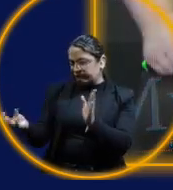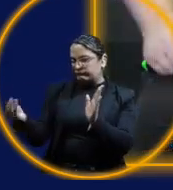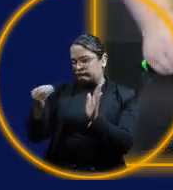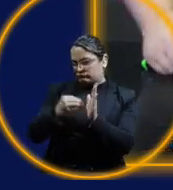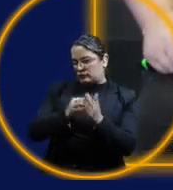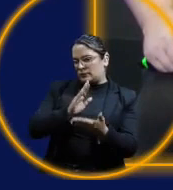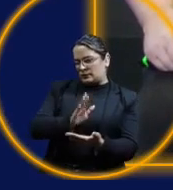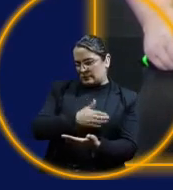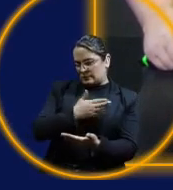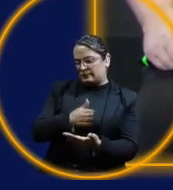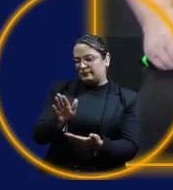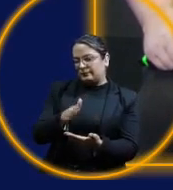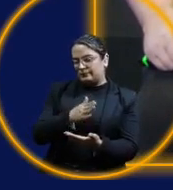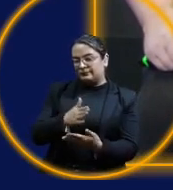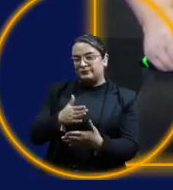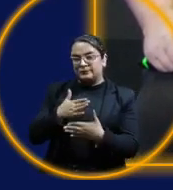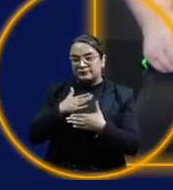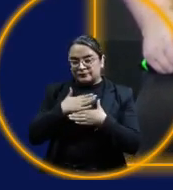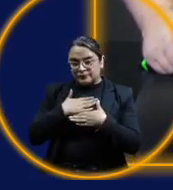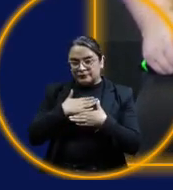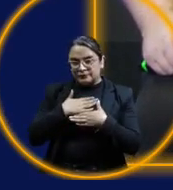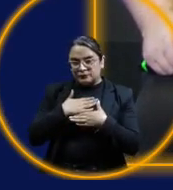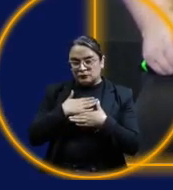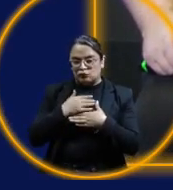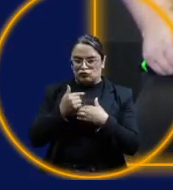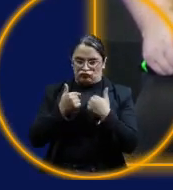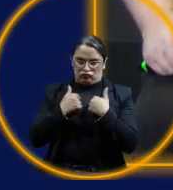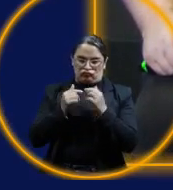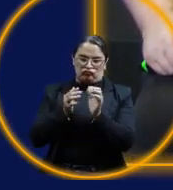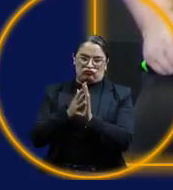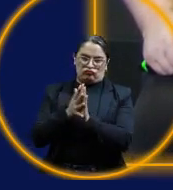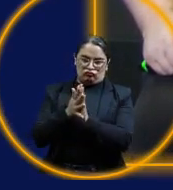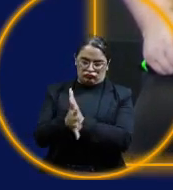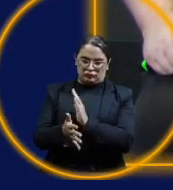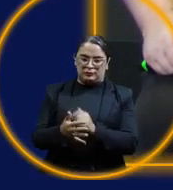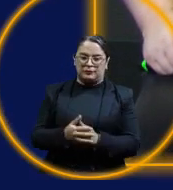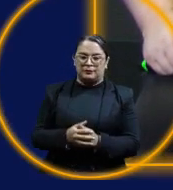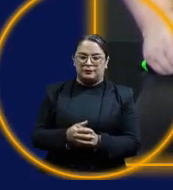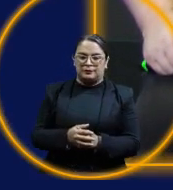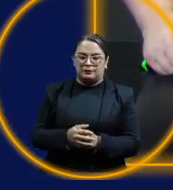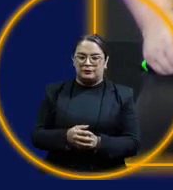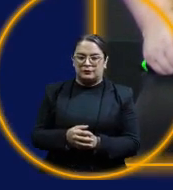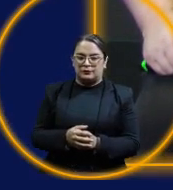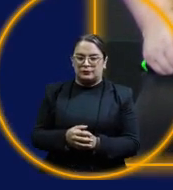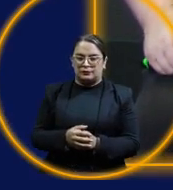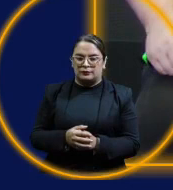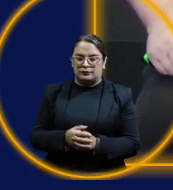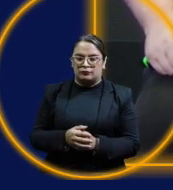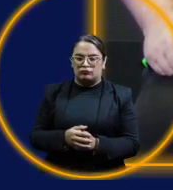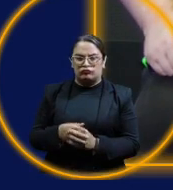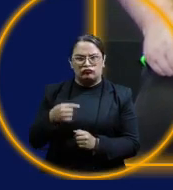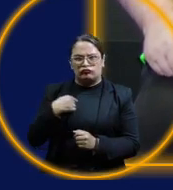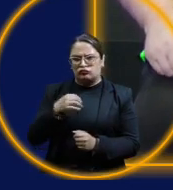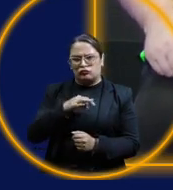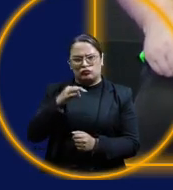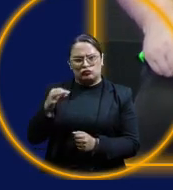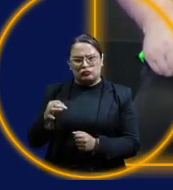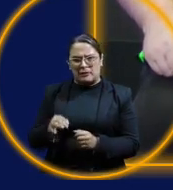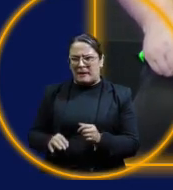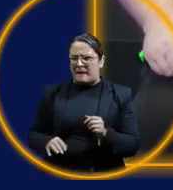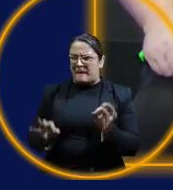mi música y entonces para mí yo parcialmente digo yo nunca tuve un éxito